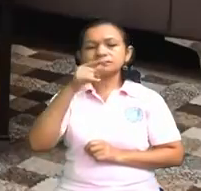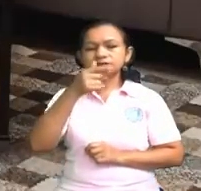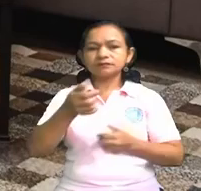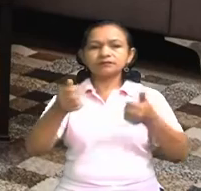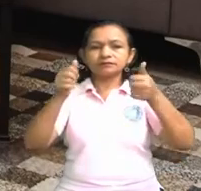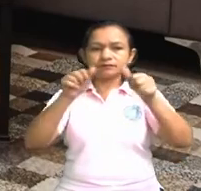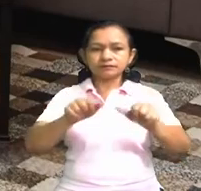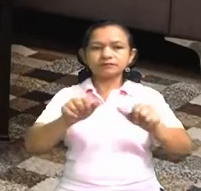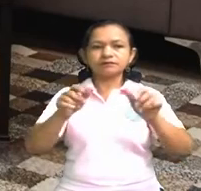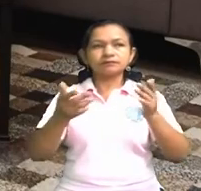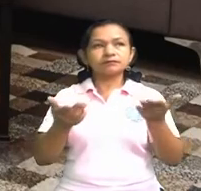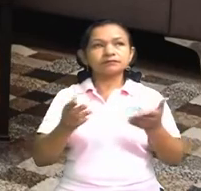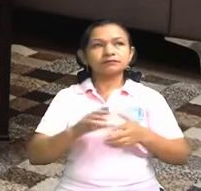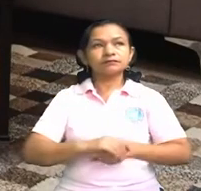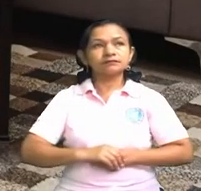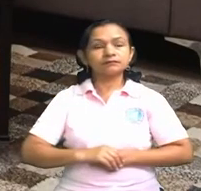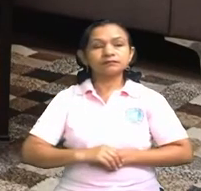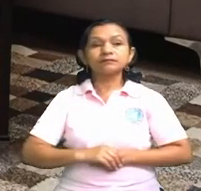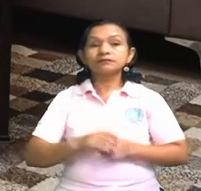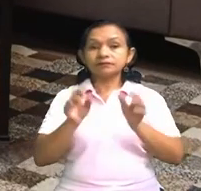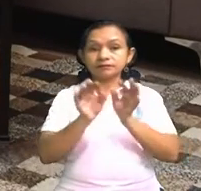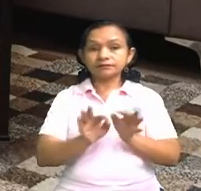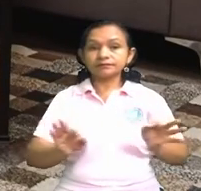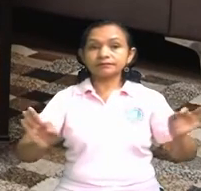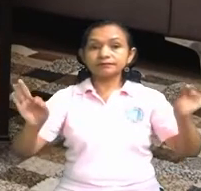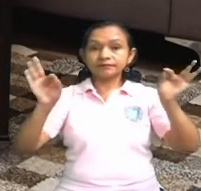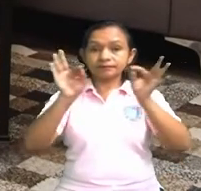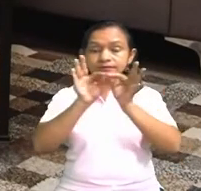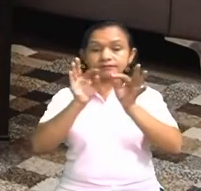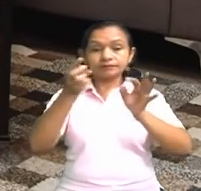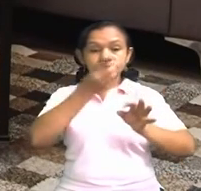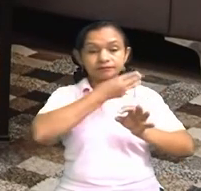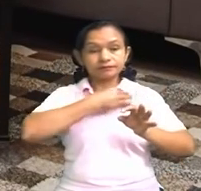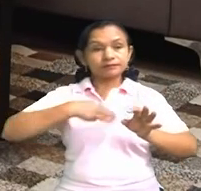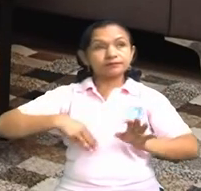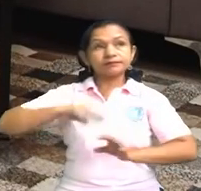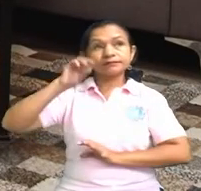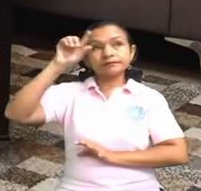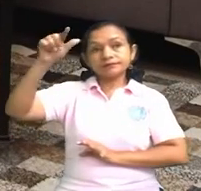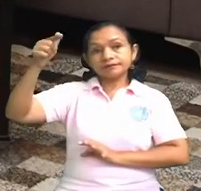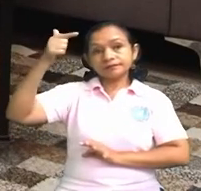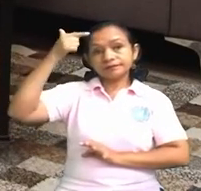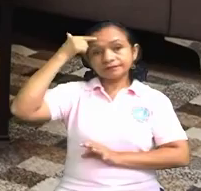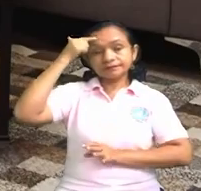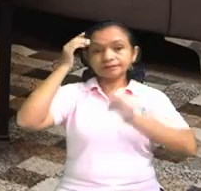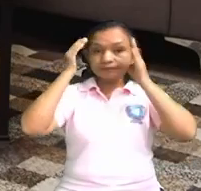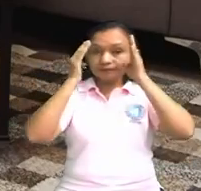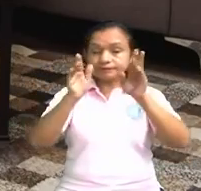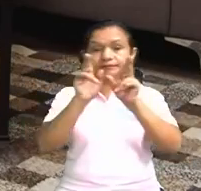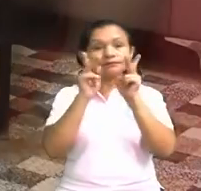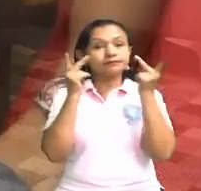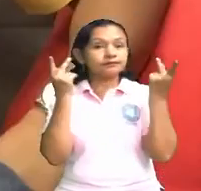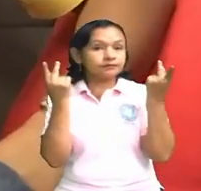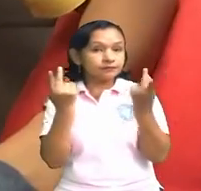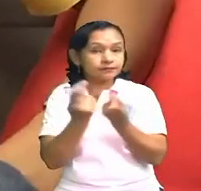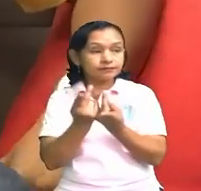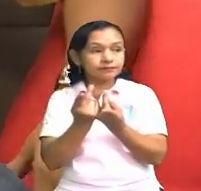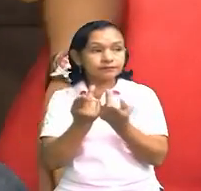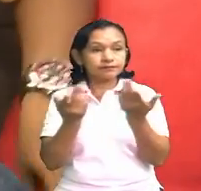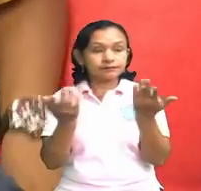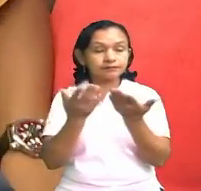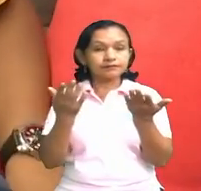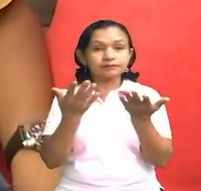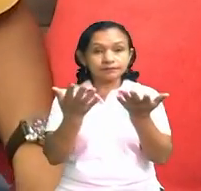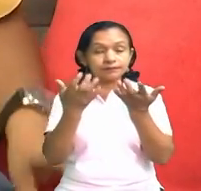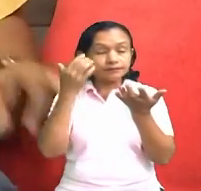mandamiento, la lealtad. Y esa es la esencia, ¿no?, del Ministerio de Gobernación, ese servicio al pueblo, esa vocación,